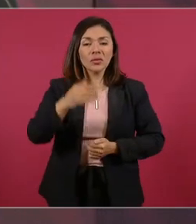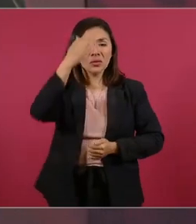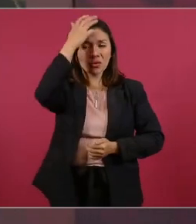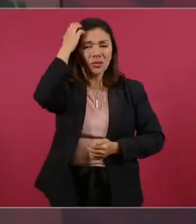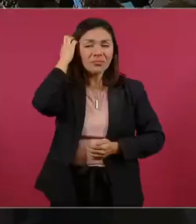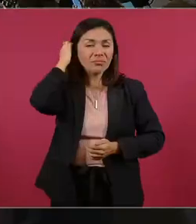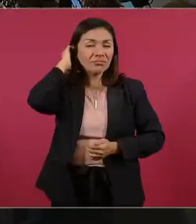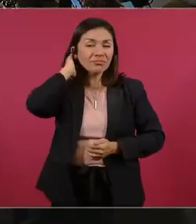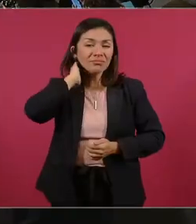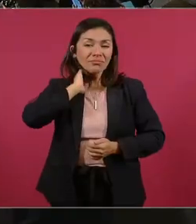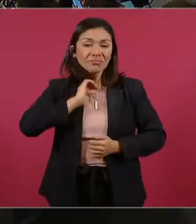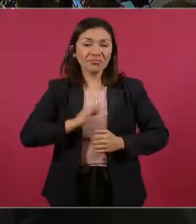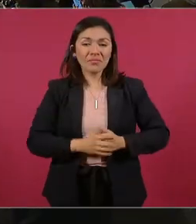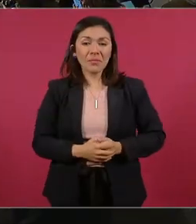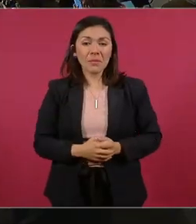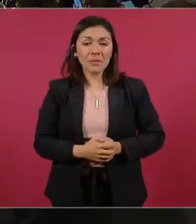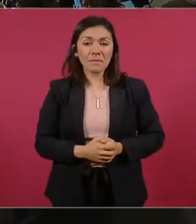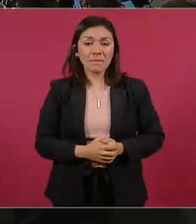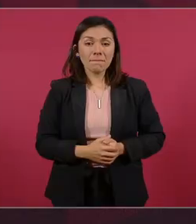reverendo